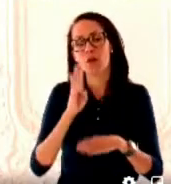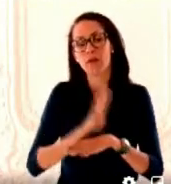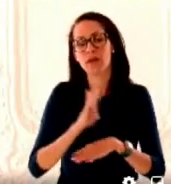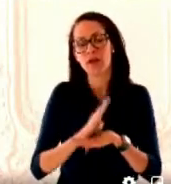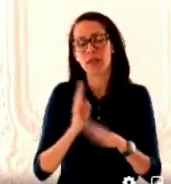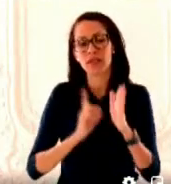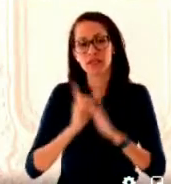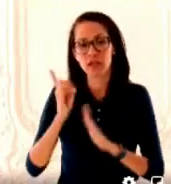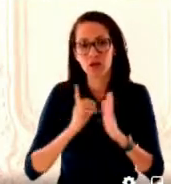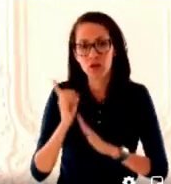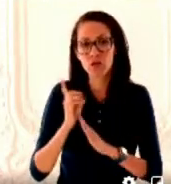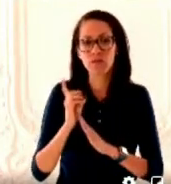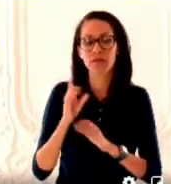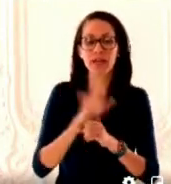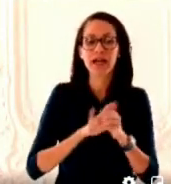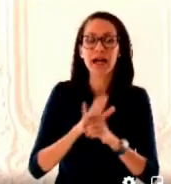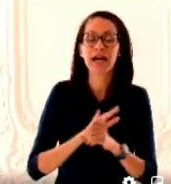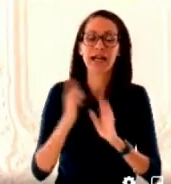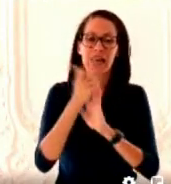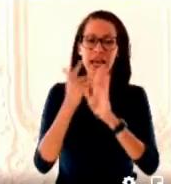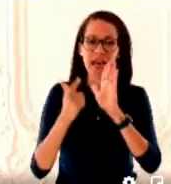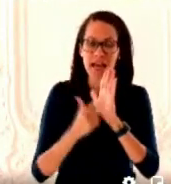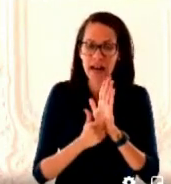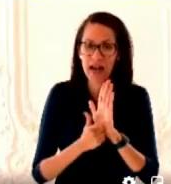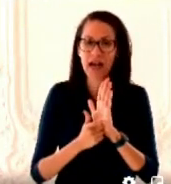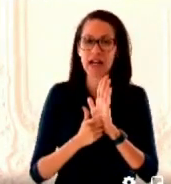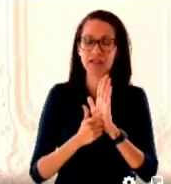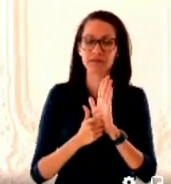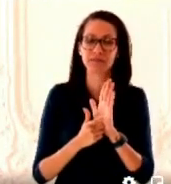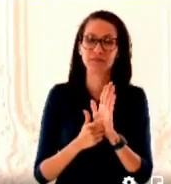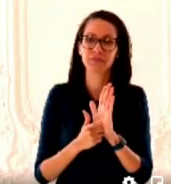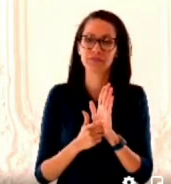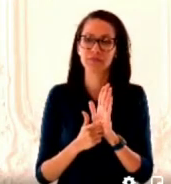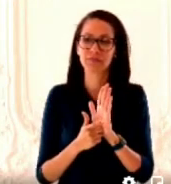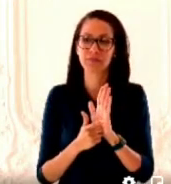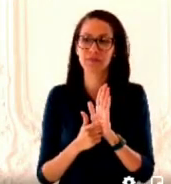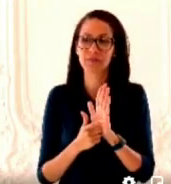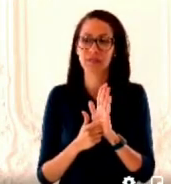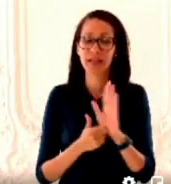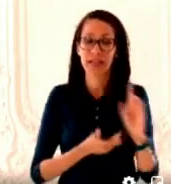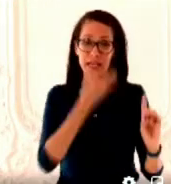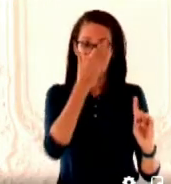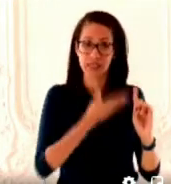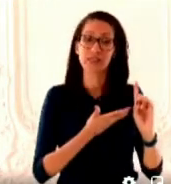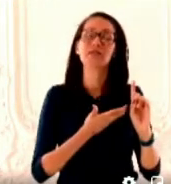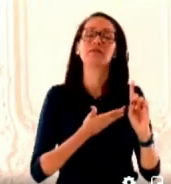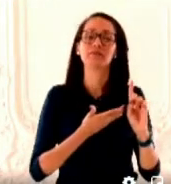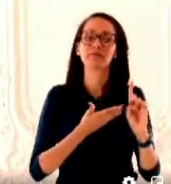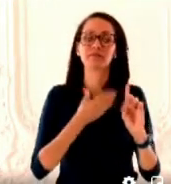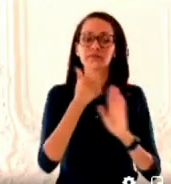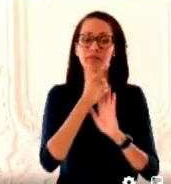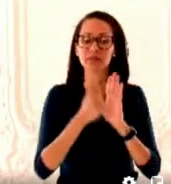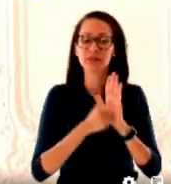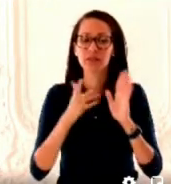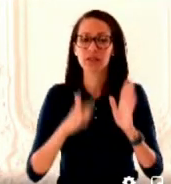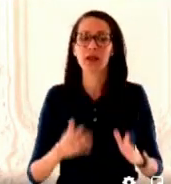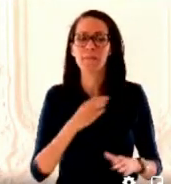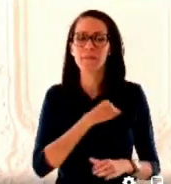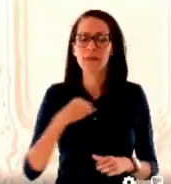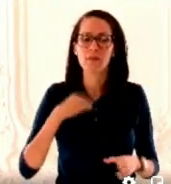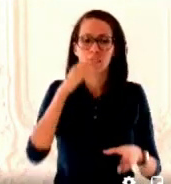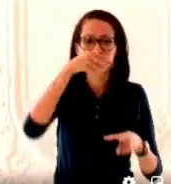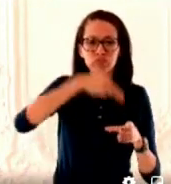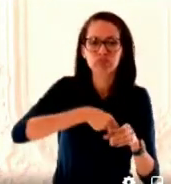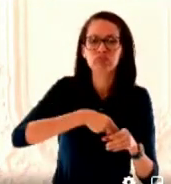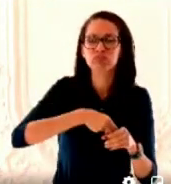asuntos legales, gerenciales, estratégicos y regulatorios. El licenciado Blanco, además, es miembro activo